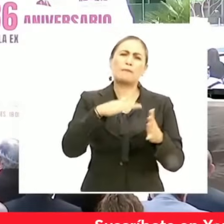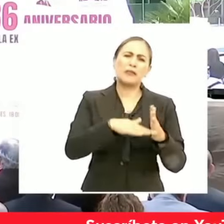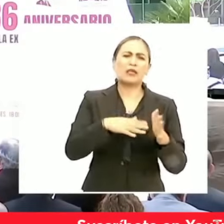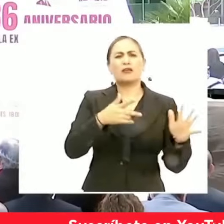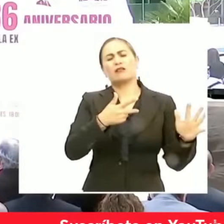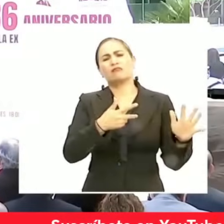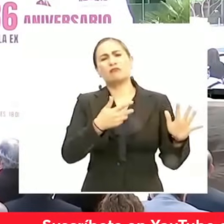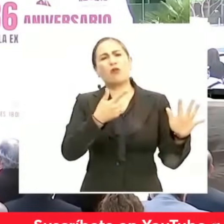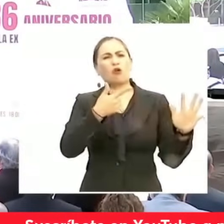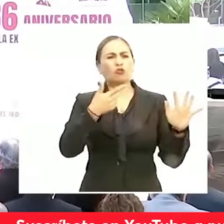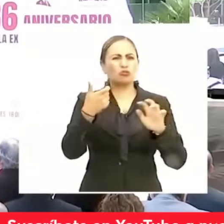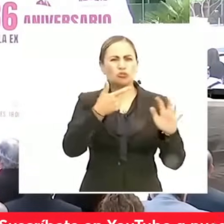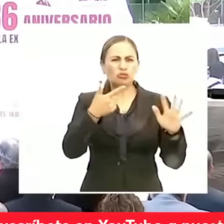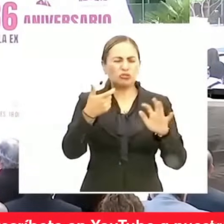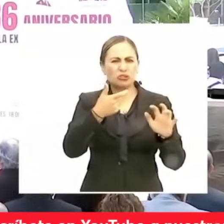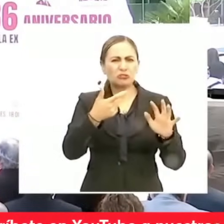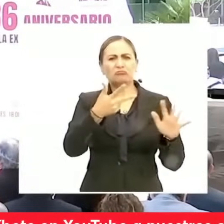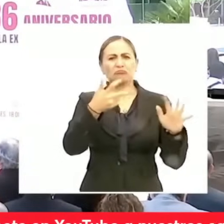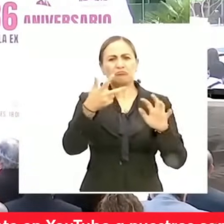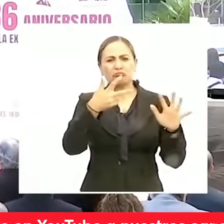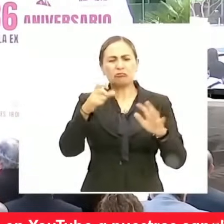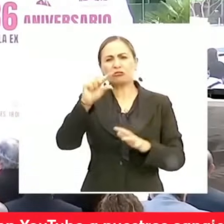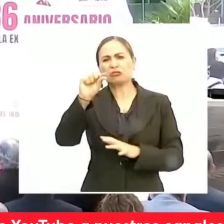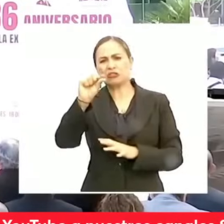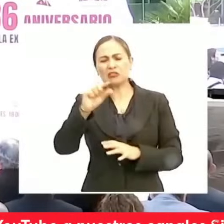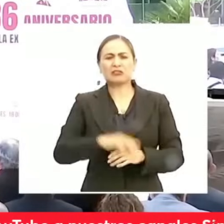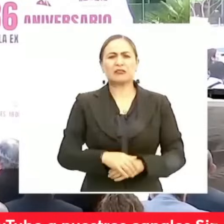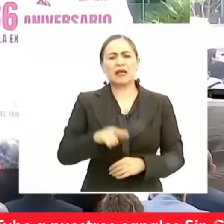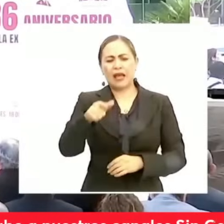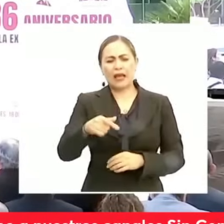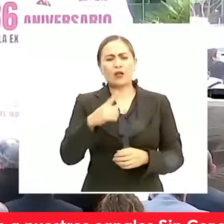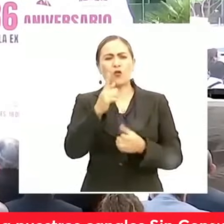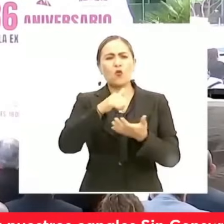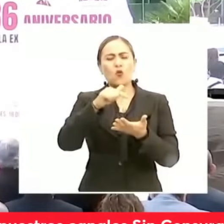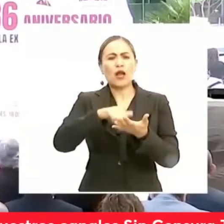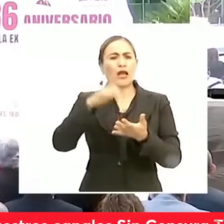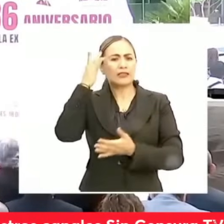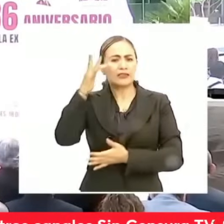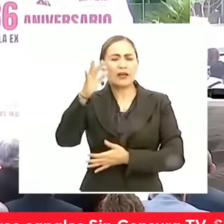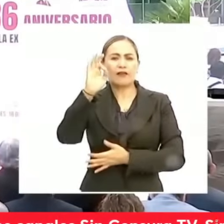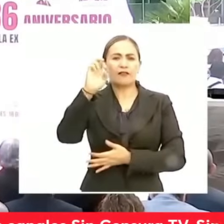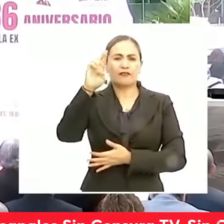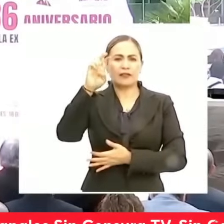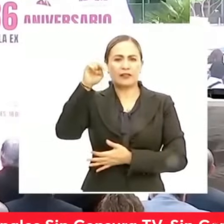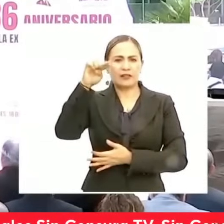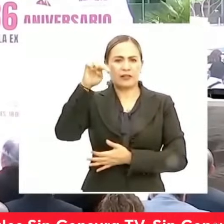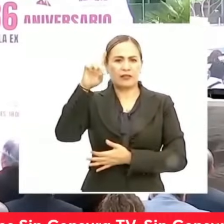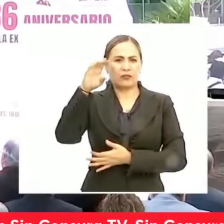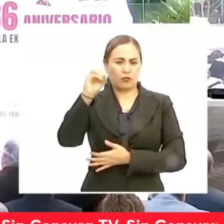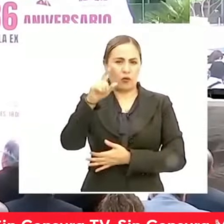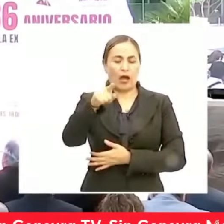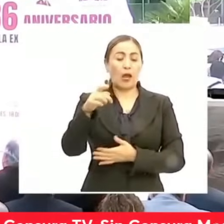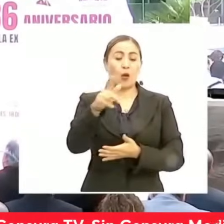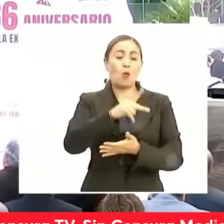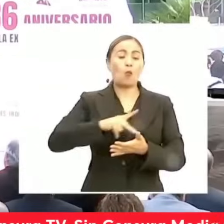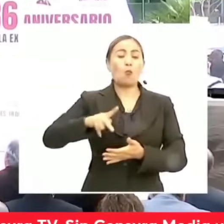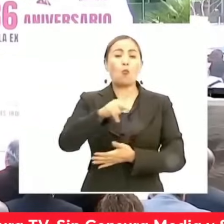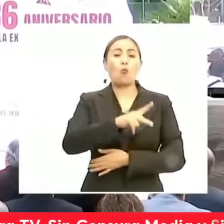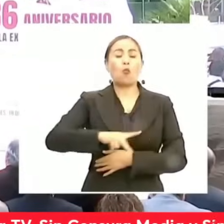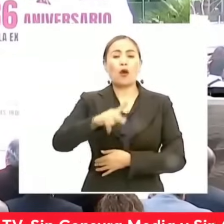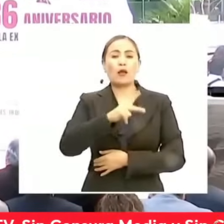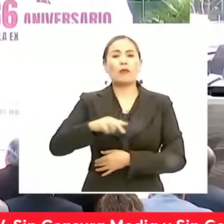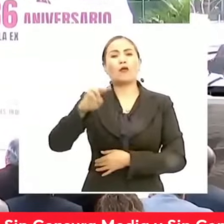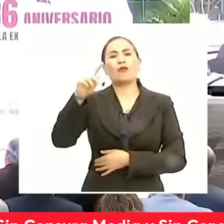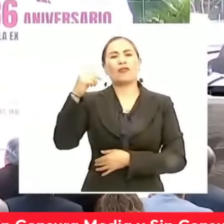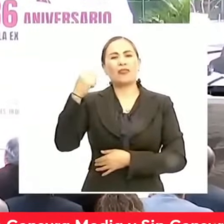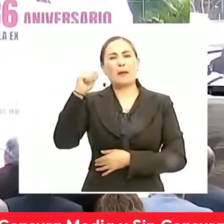del siglo XIX, en San Fernando, un pueblo de Macuspana, Tabasco, y hasta